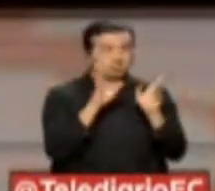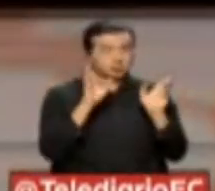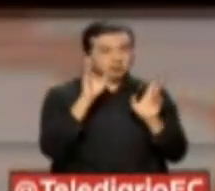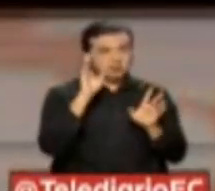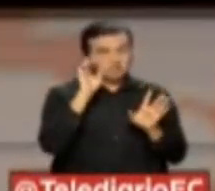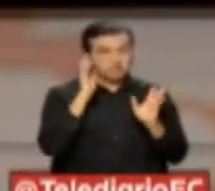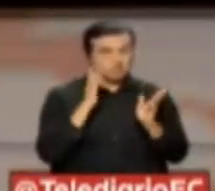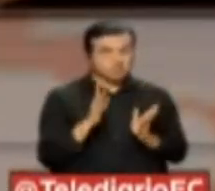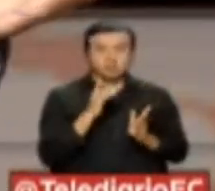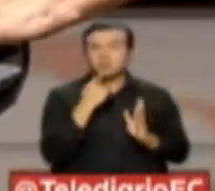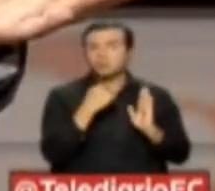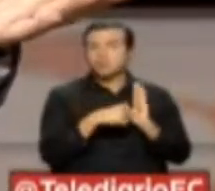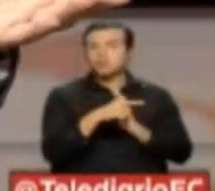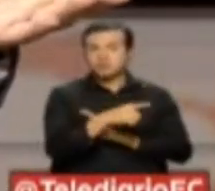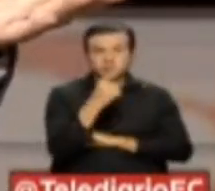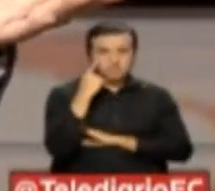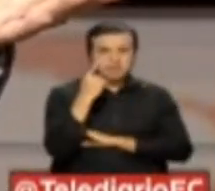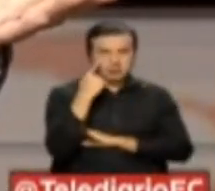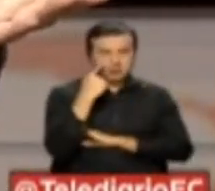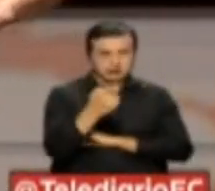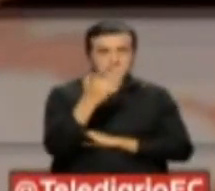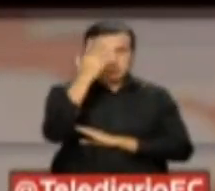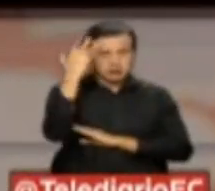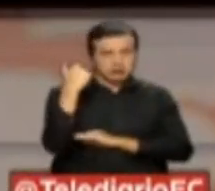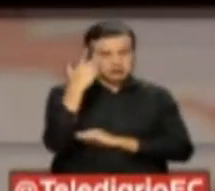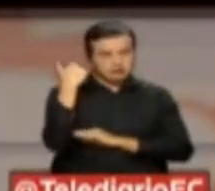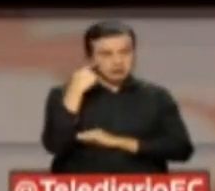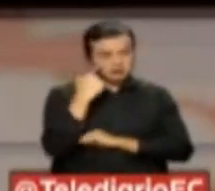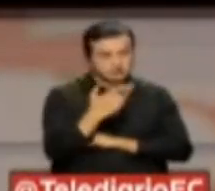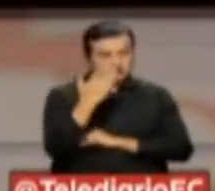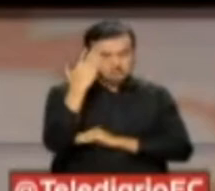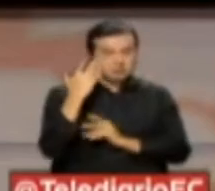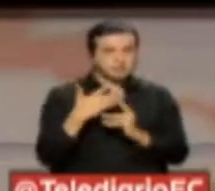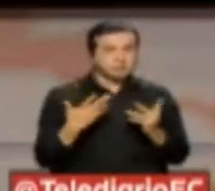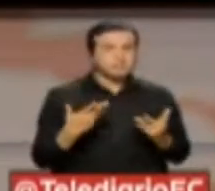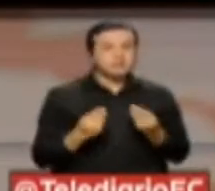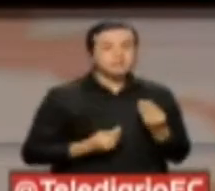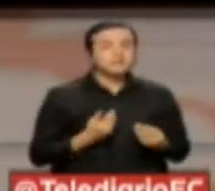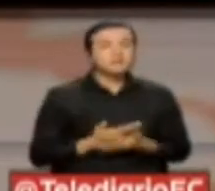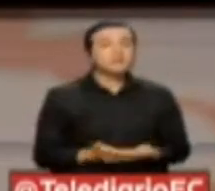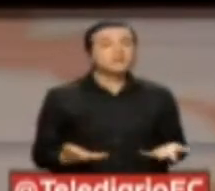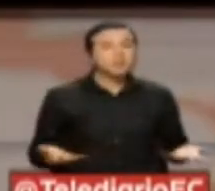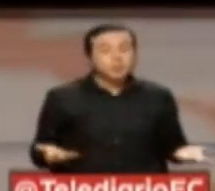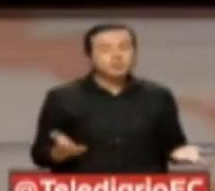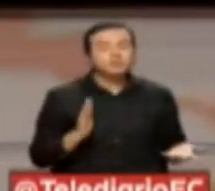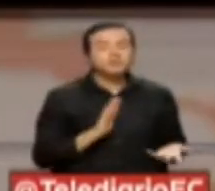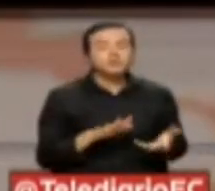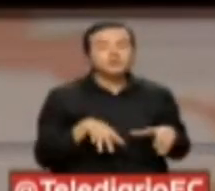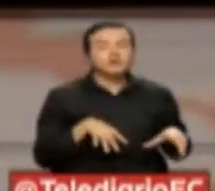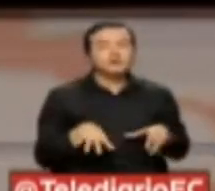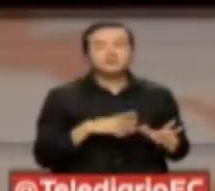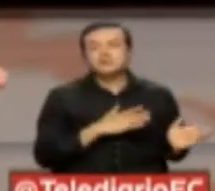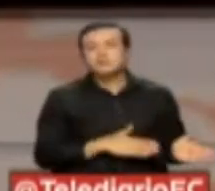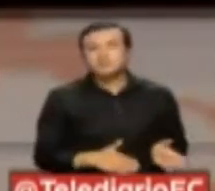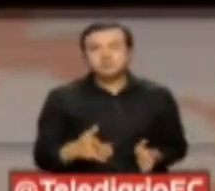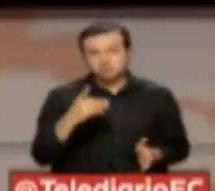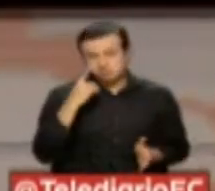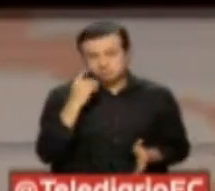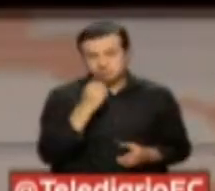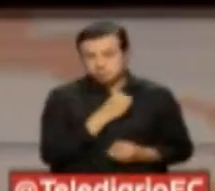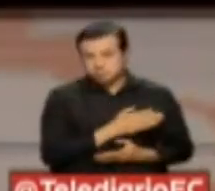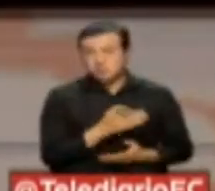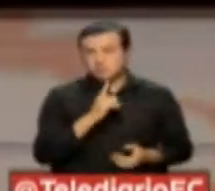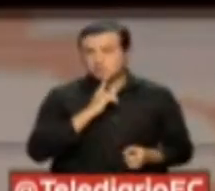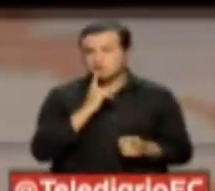usted tiene que ver su pasado su pasado a ver qué es lo que ha hecho y cuáles han sido sus acciones y ahí se determina